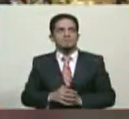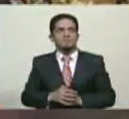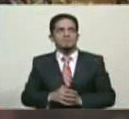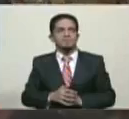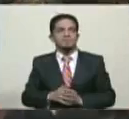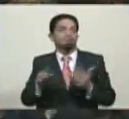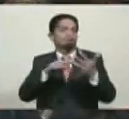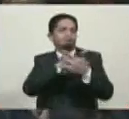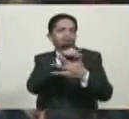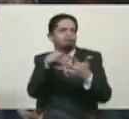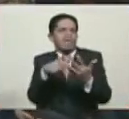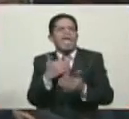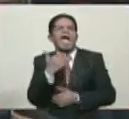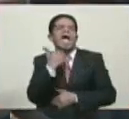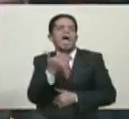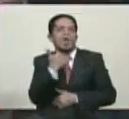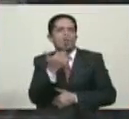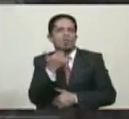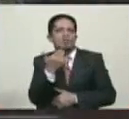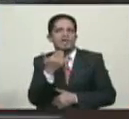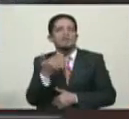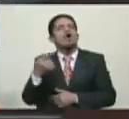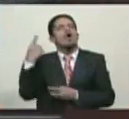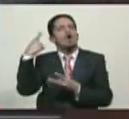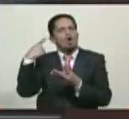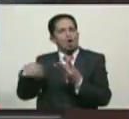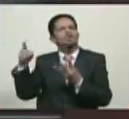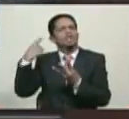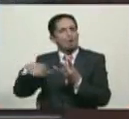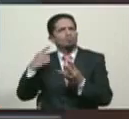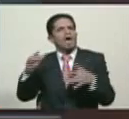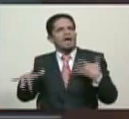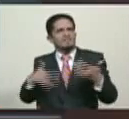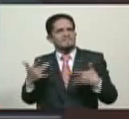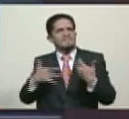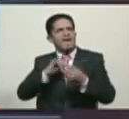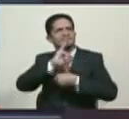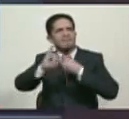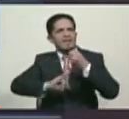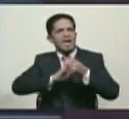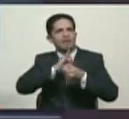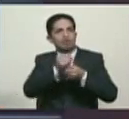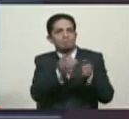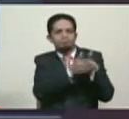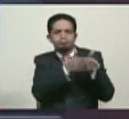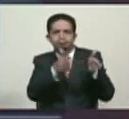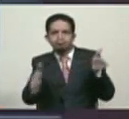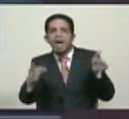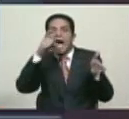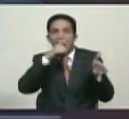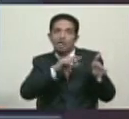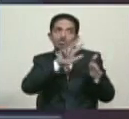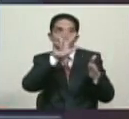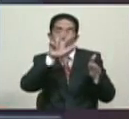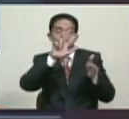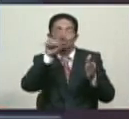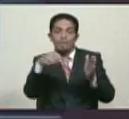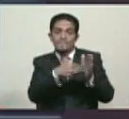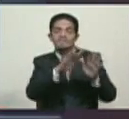Solo son estas algunas de las muchas actividades internacionales que a lo largo del año 2018 logramos